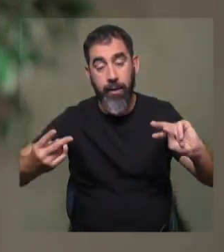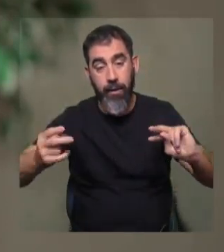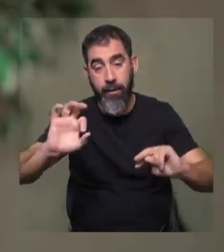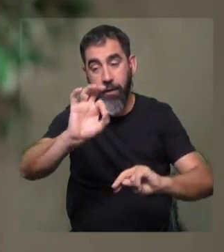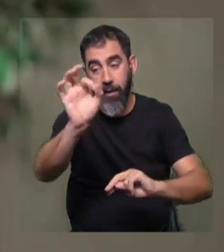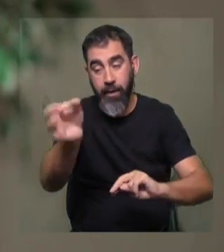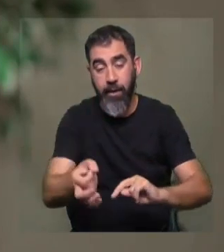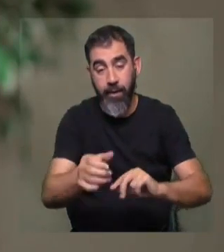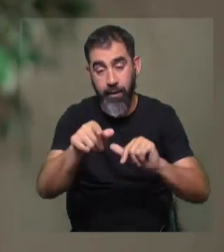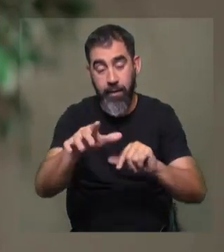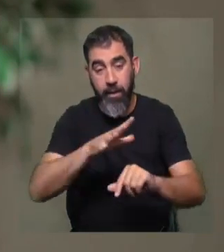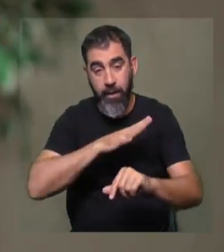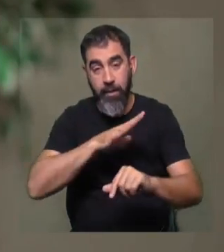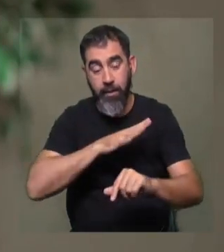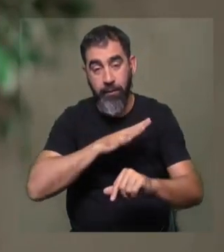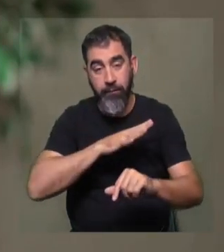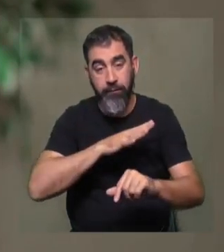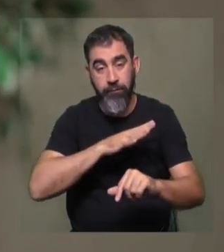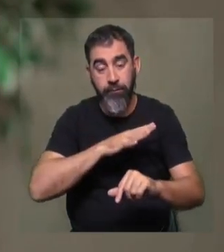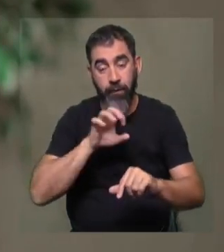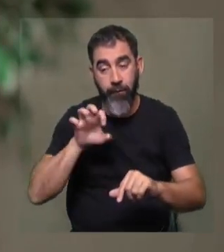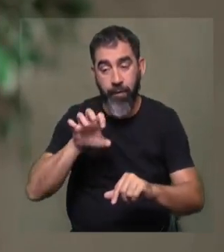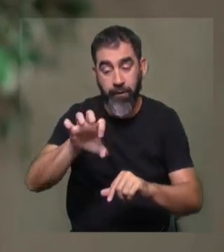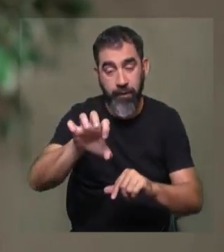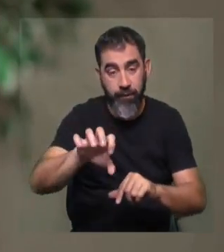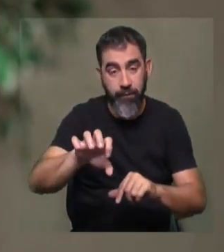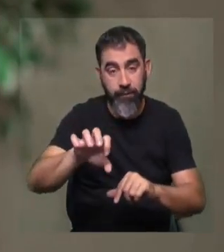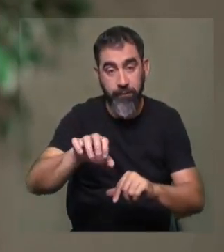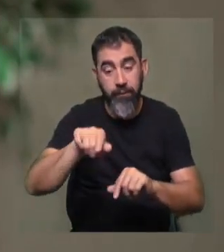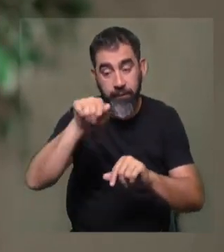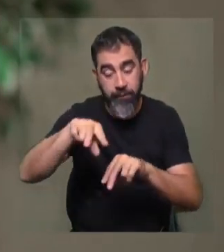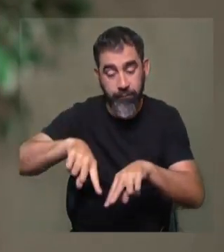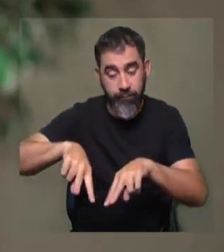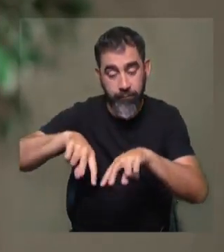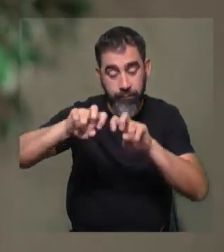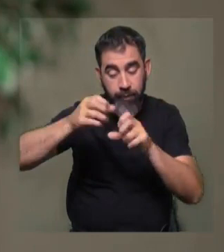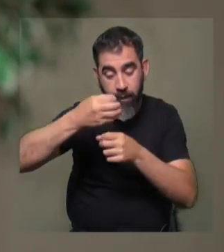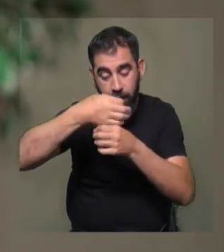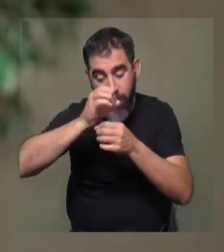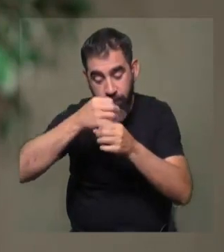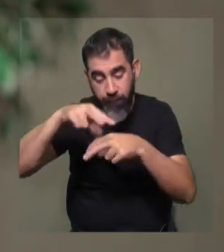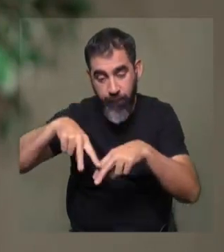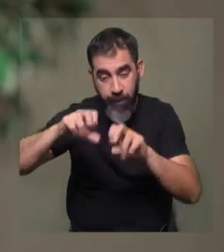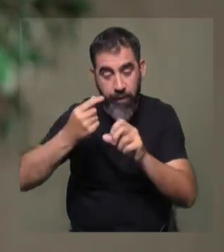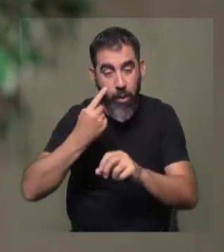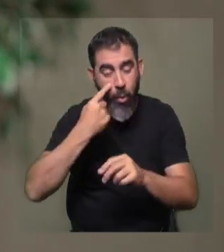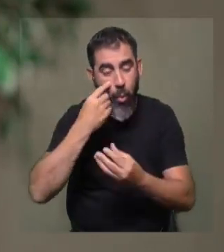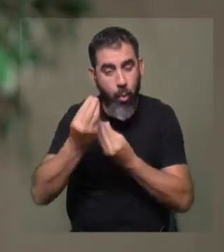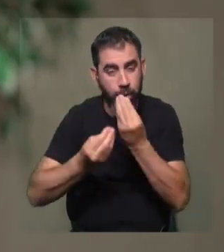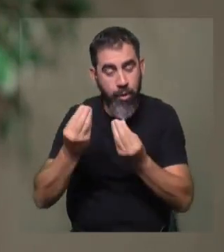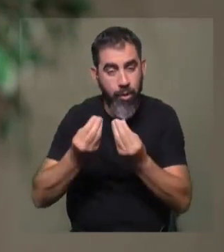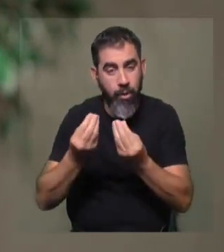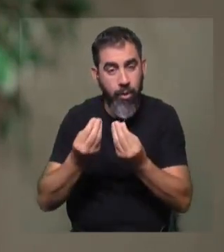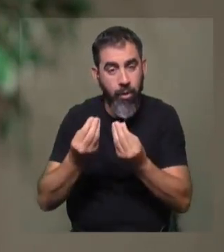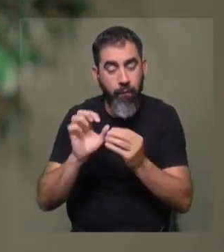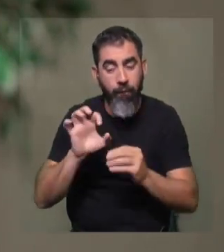16S ribosomal, que es un gen que tienen las bacterias, y que se estudia para conocer justamente qué tipo